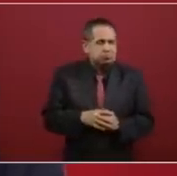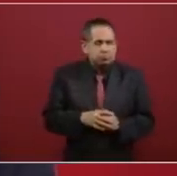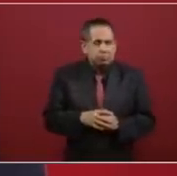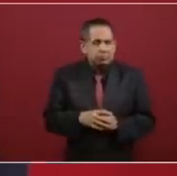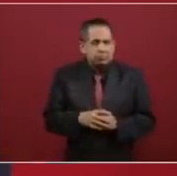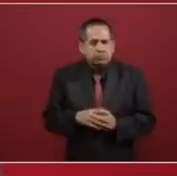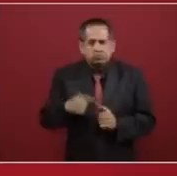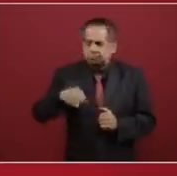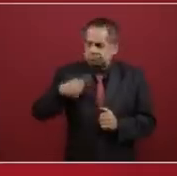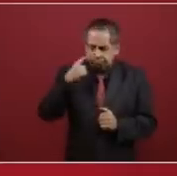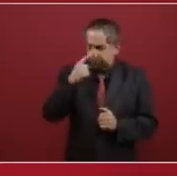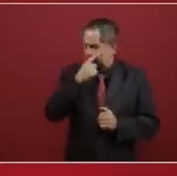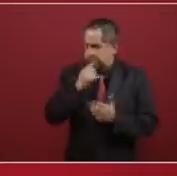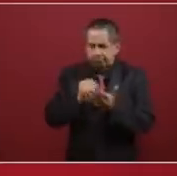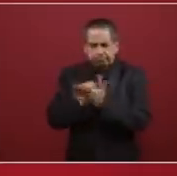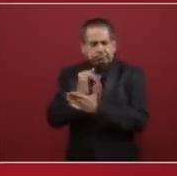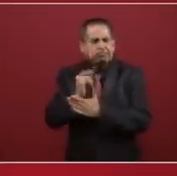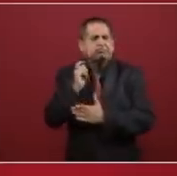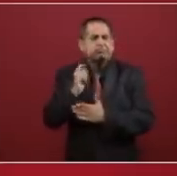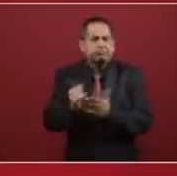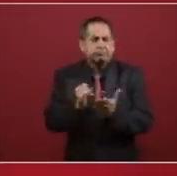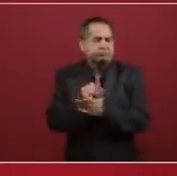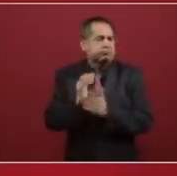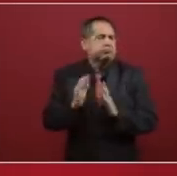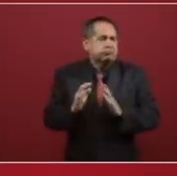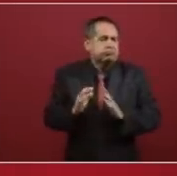la decisión de